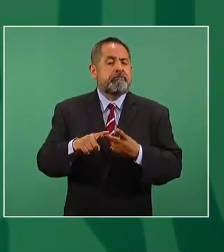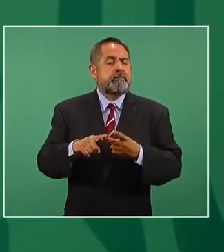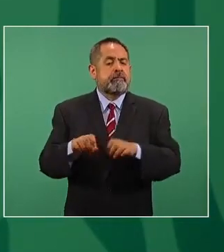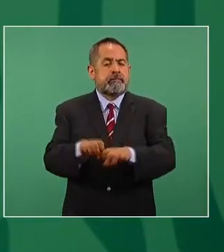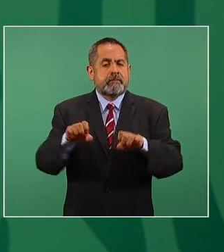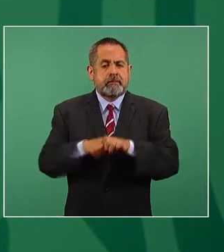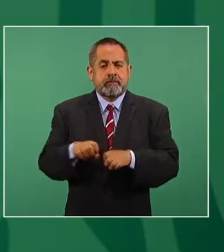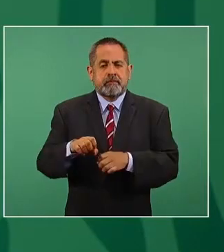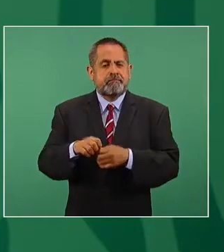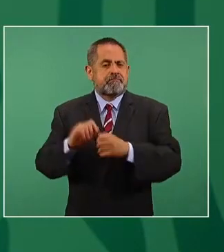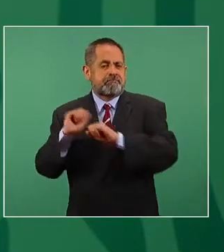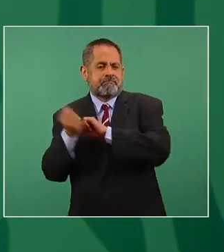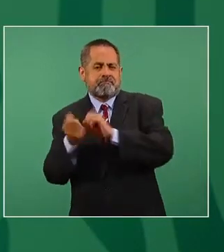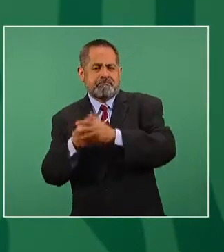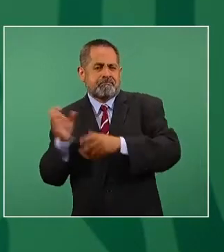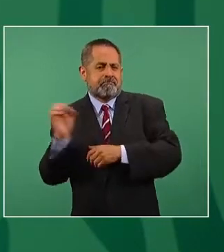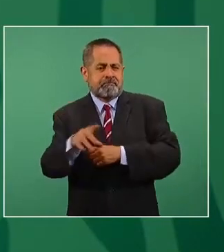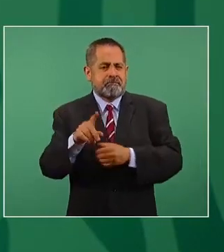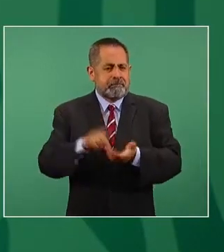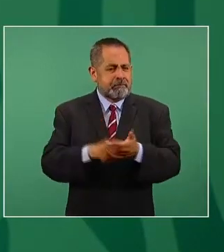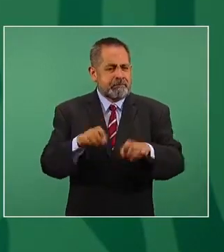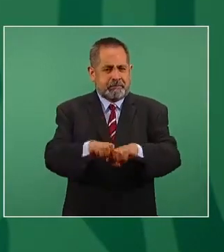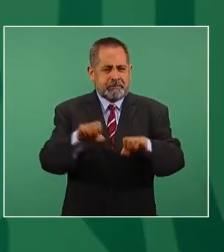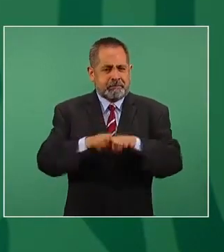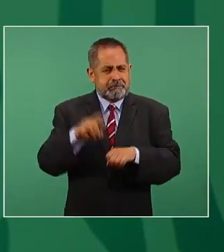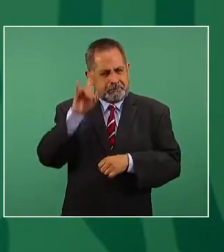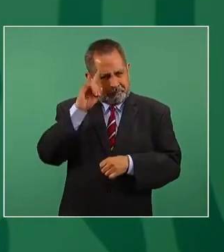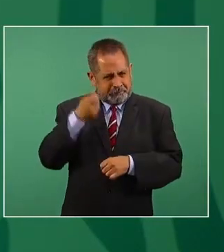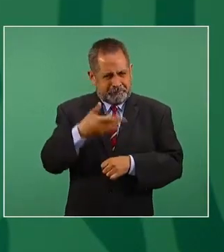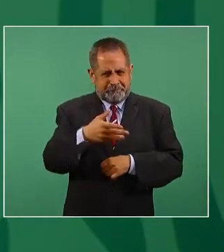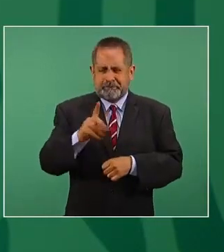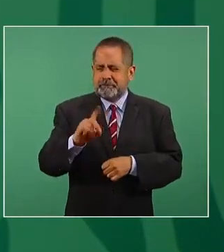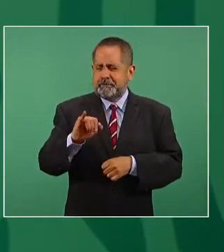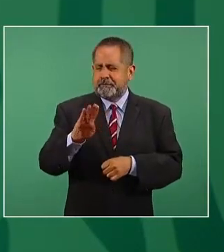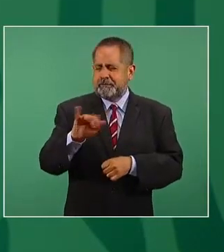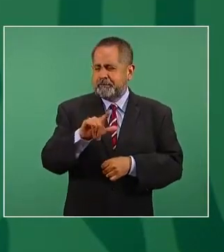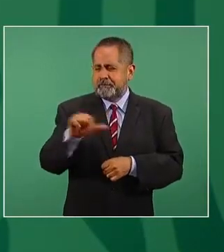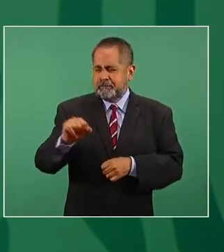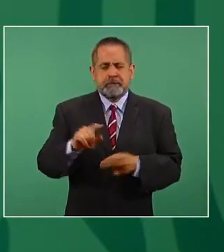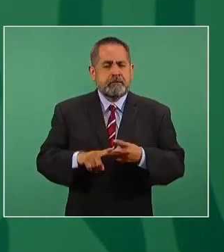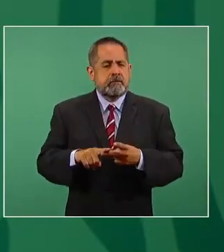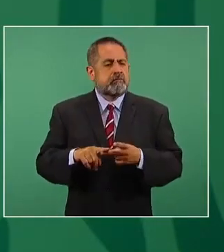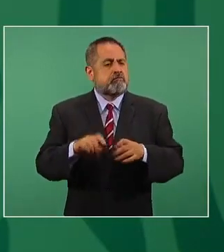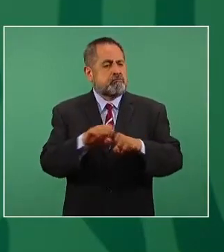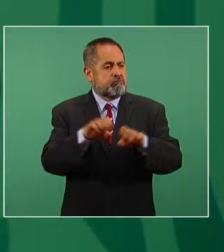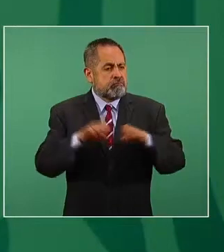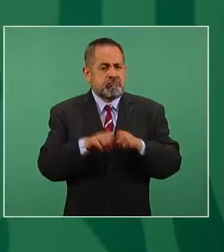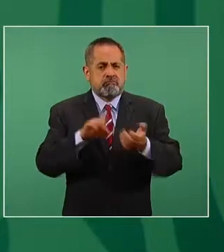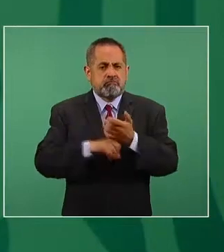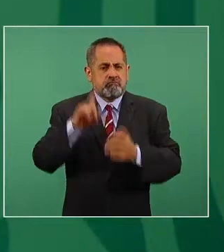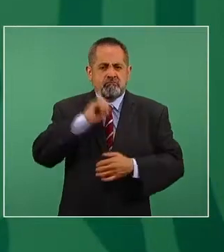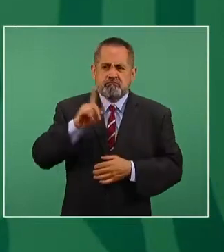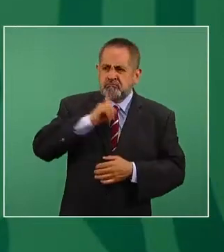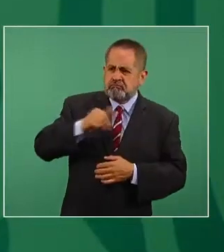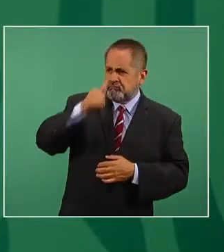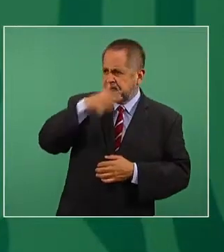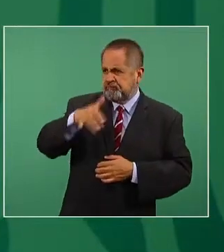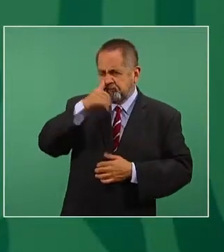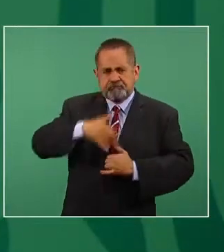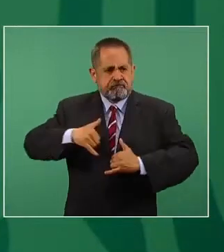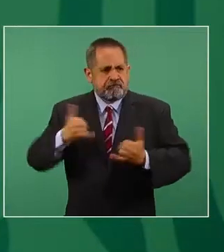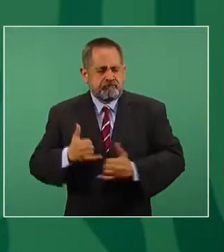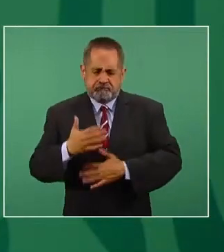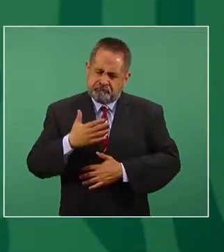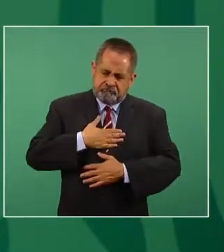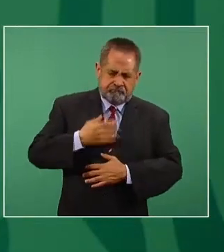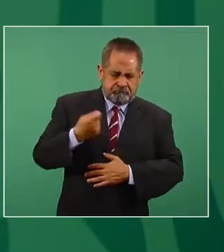de softball Las Diablillas, un equipo de mujeres rebeldes que, apegándose a su